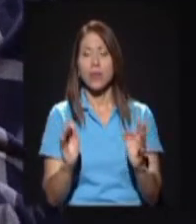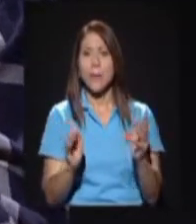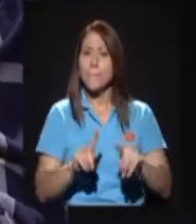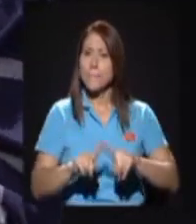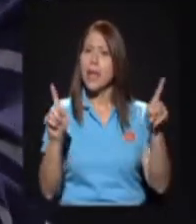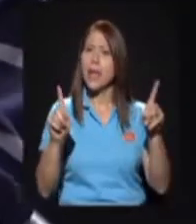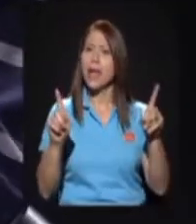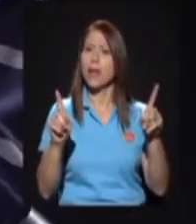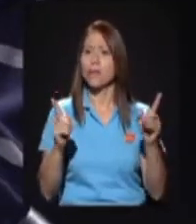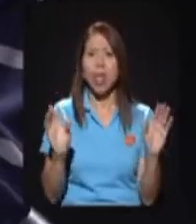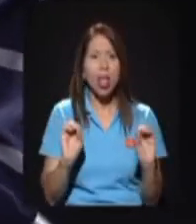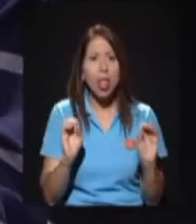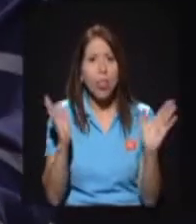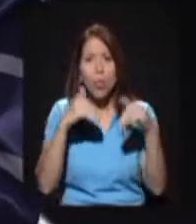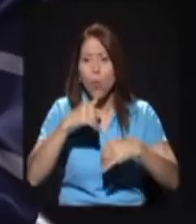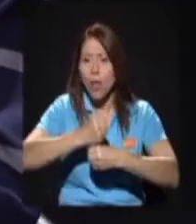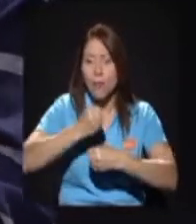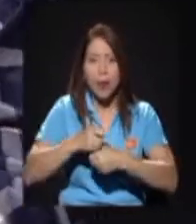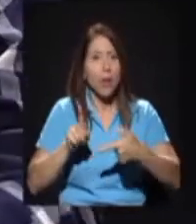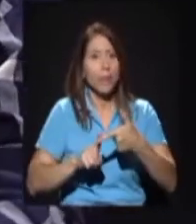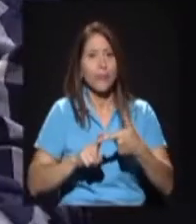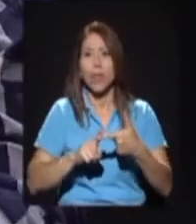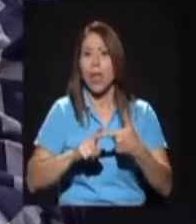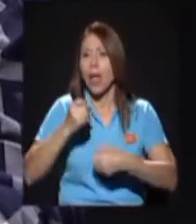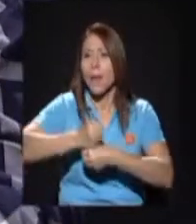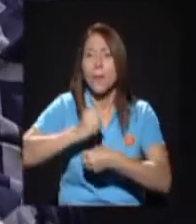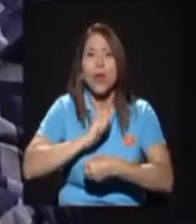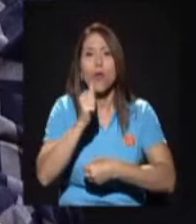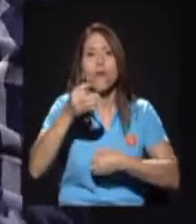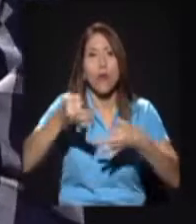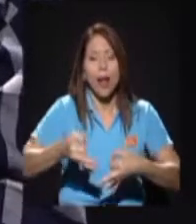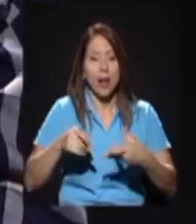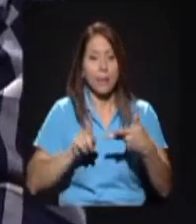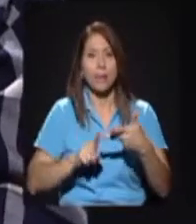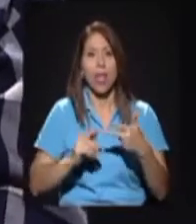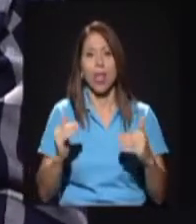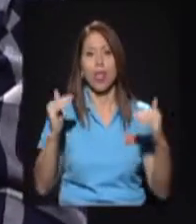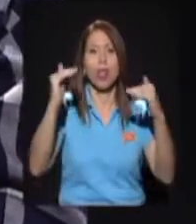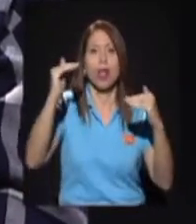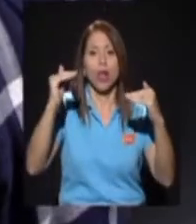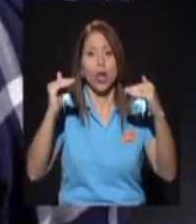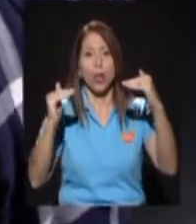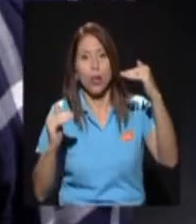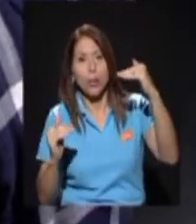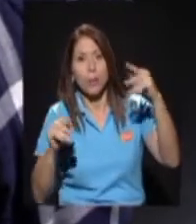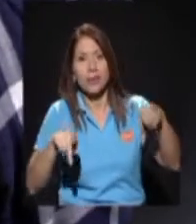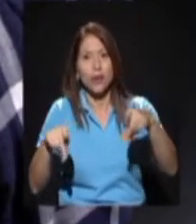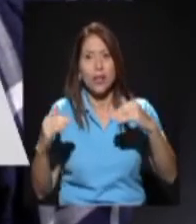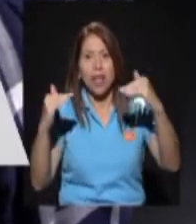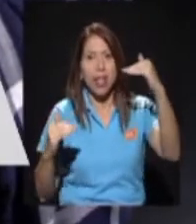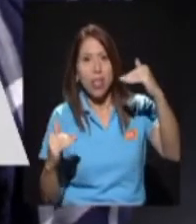pero te aumenta el desempleo, te aumenta el empleo informal, aumentan las desigualdades, y entonces uno tiene